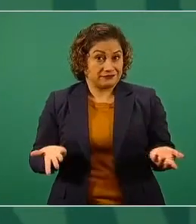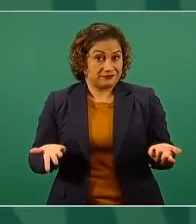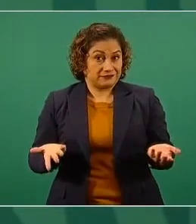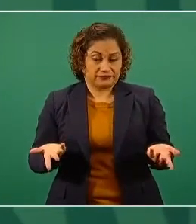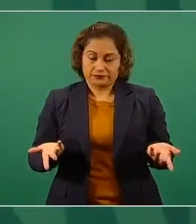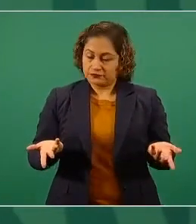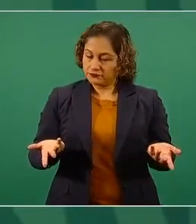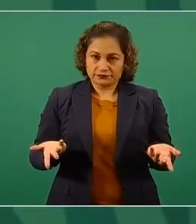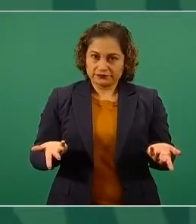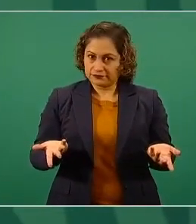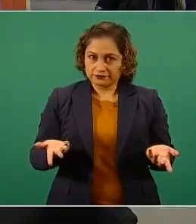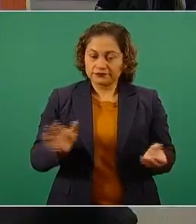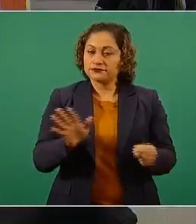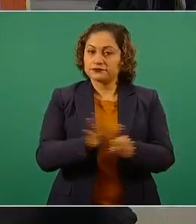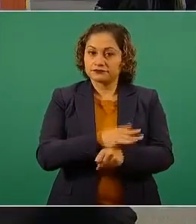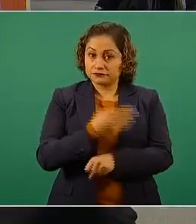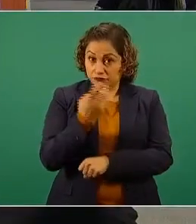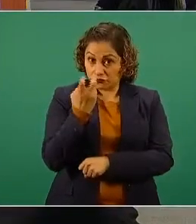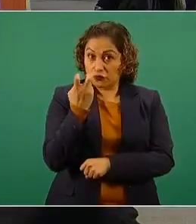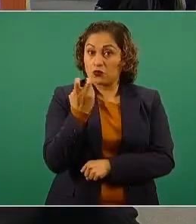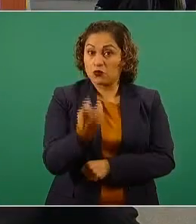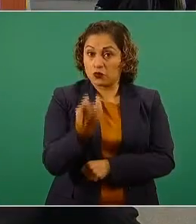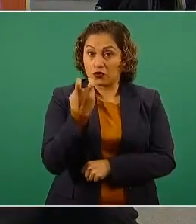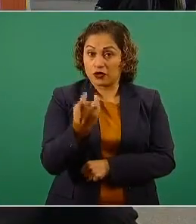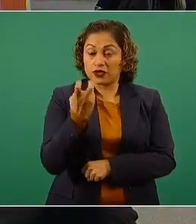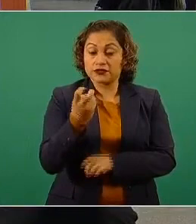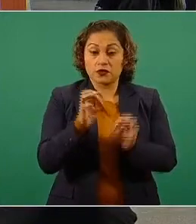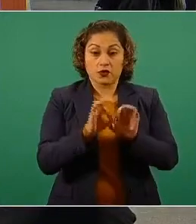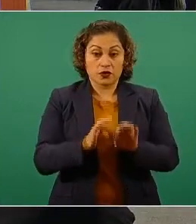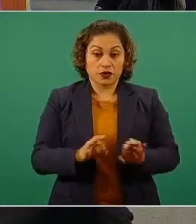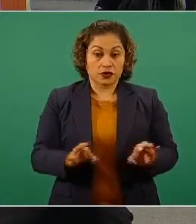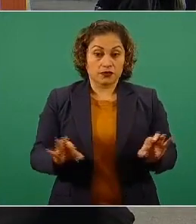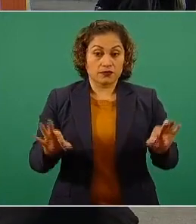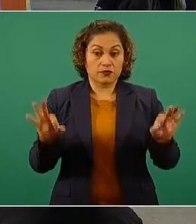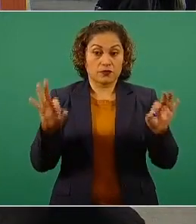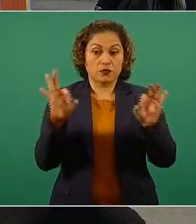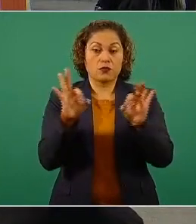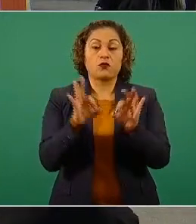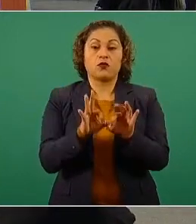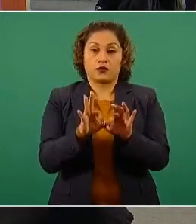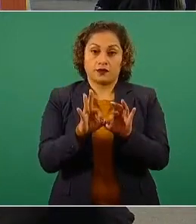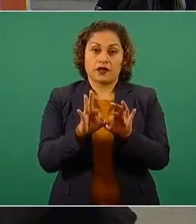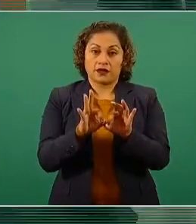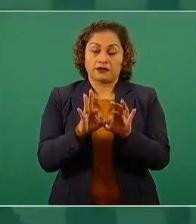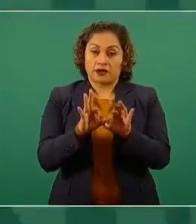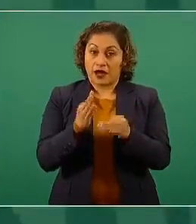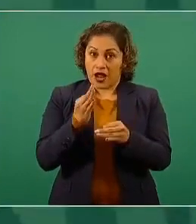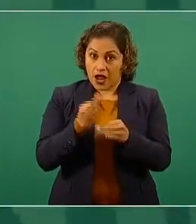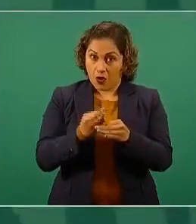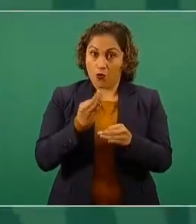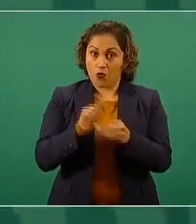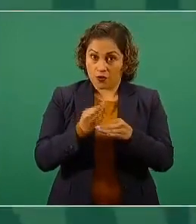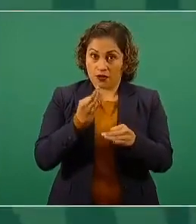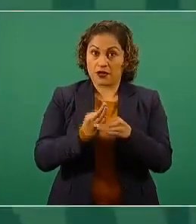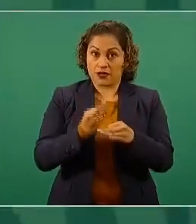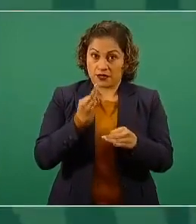Por eso es muy importante pues tener todo el